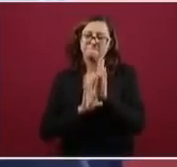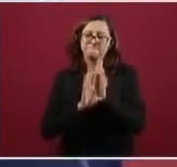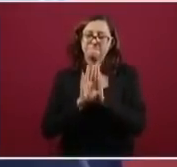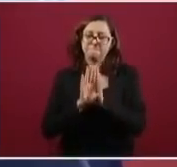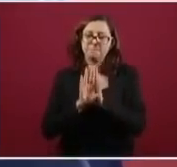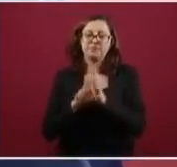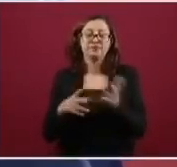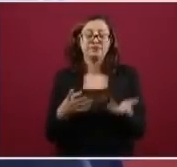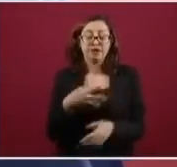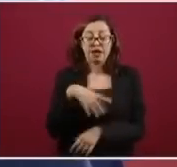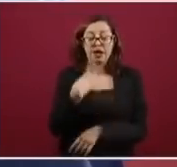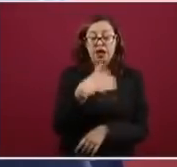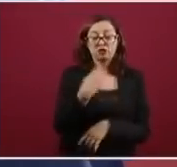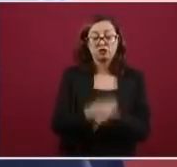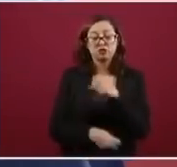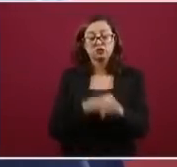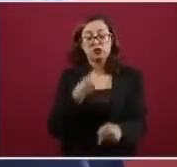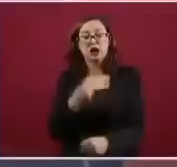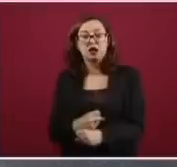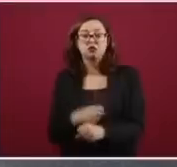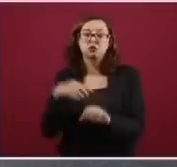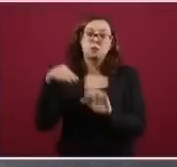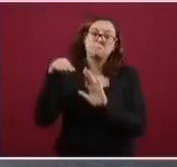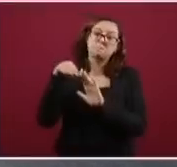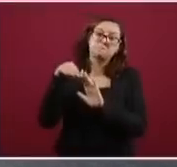en 14 años